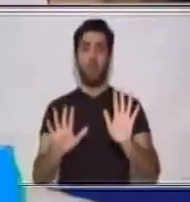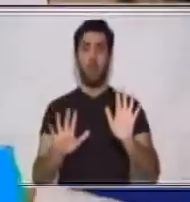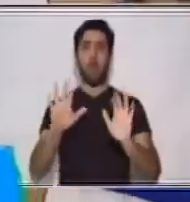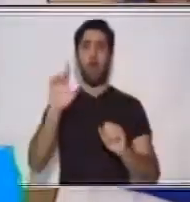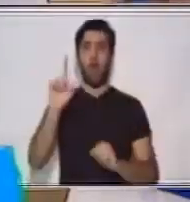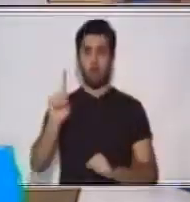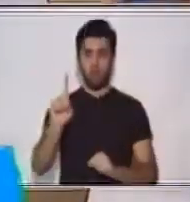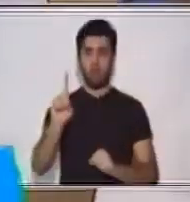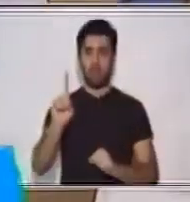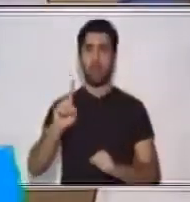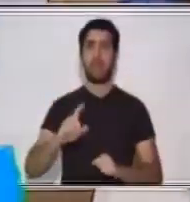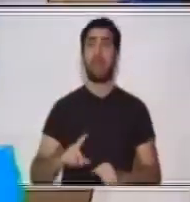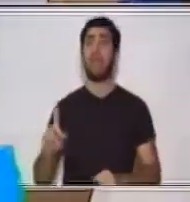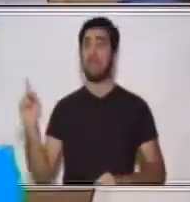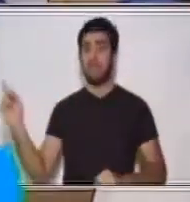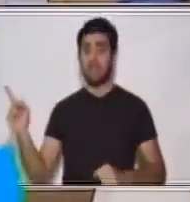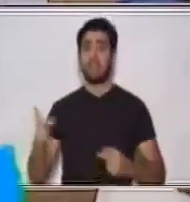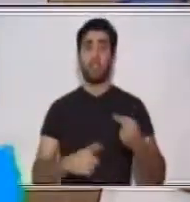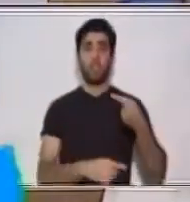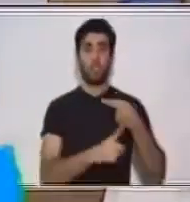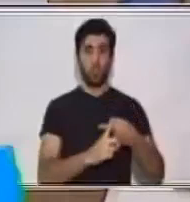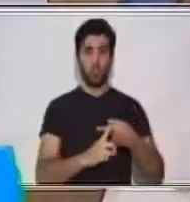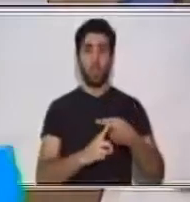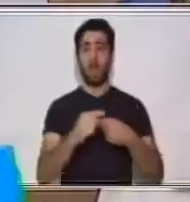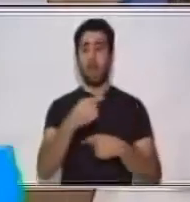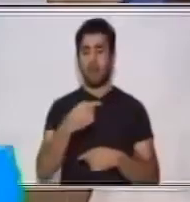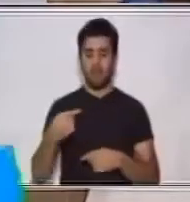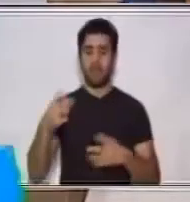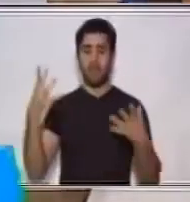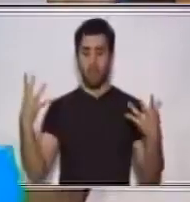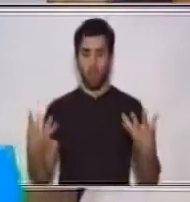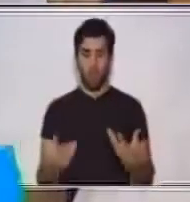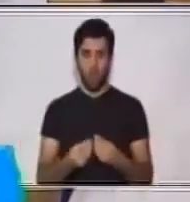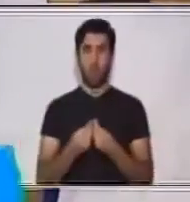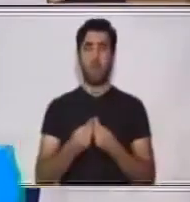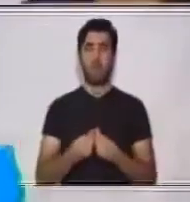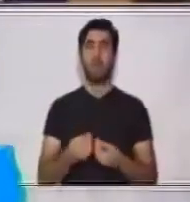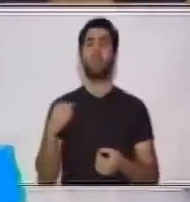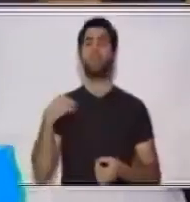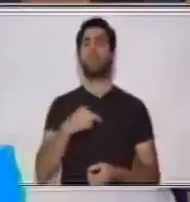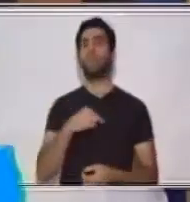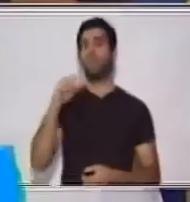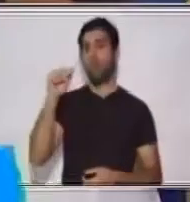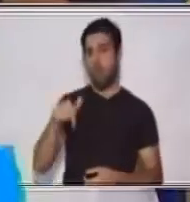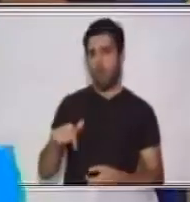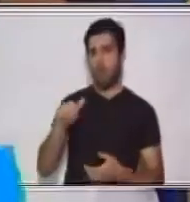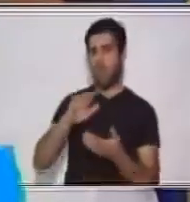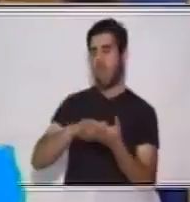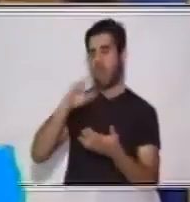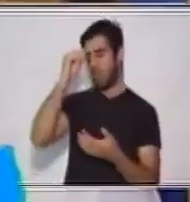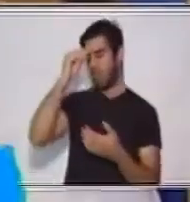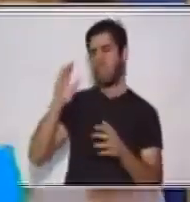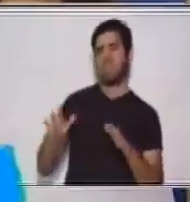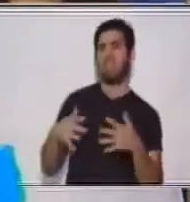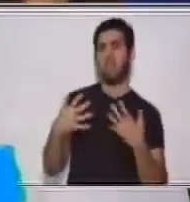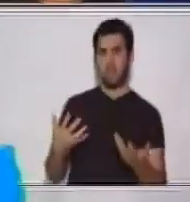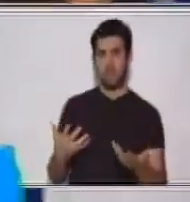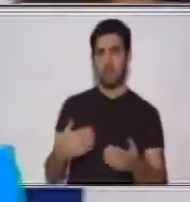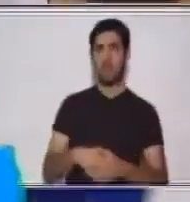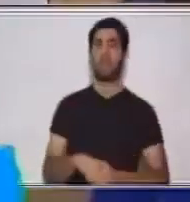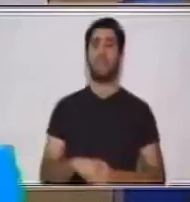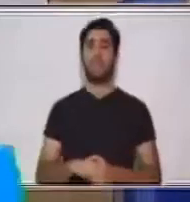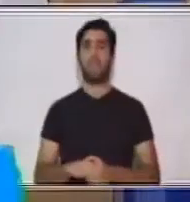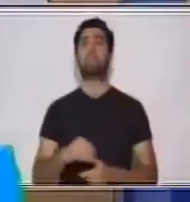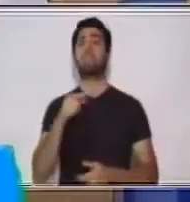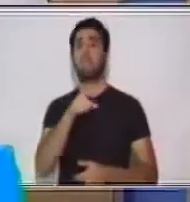Estas son sumas y restas combinadas. ¿Qué aprendiste el día de hoy? A